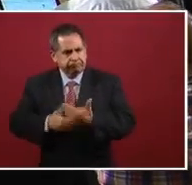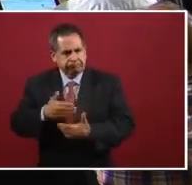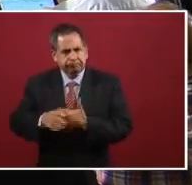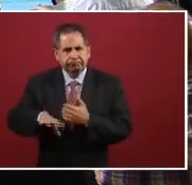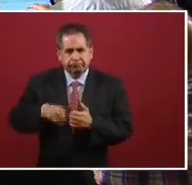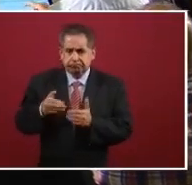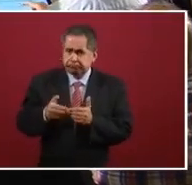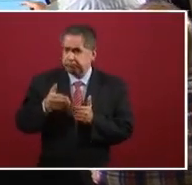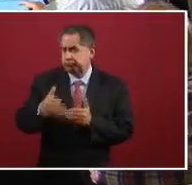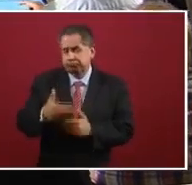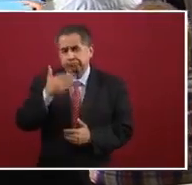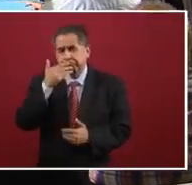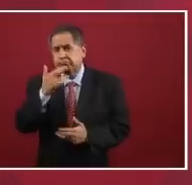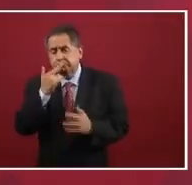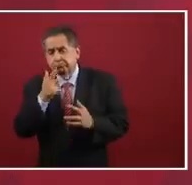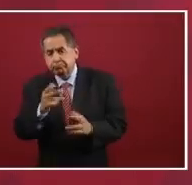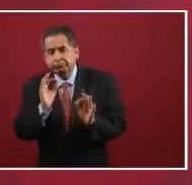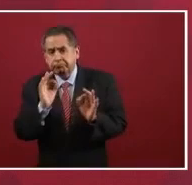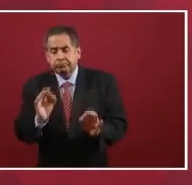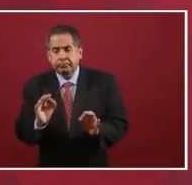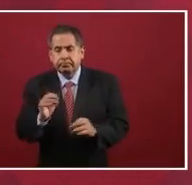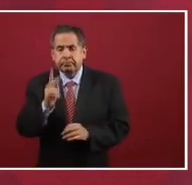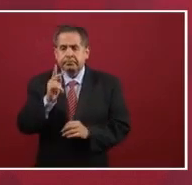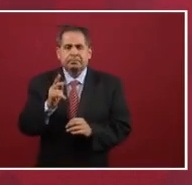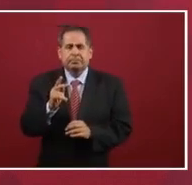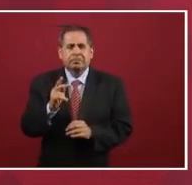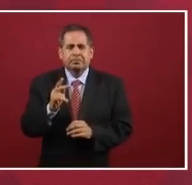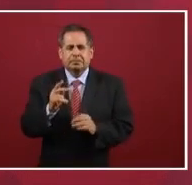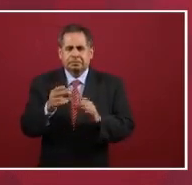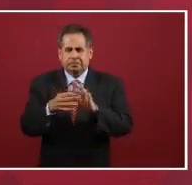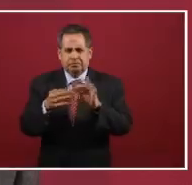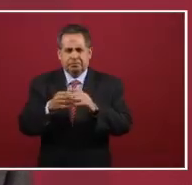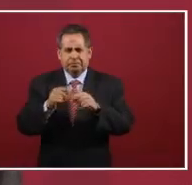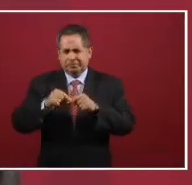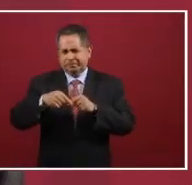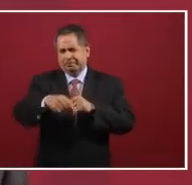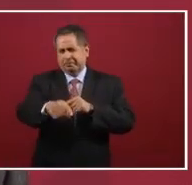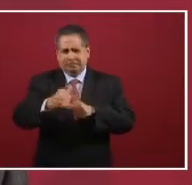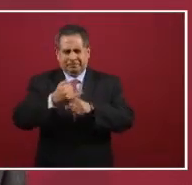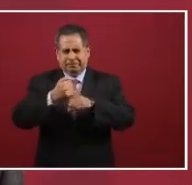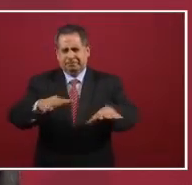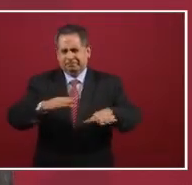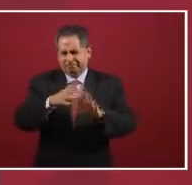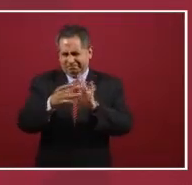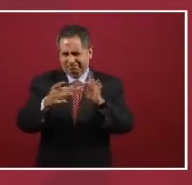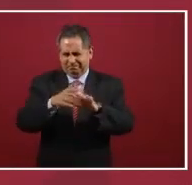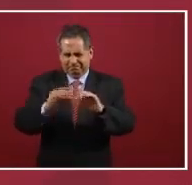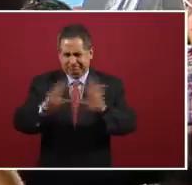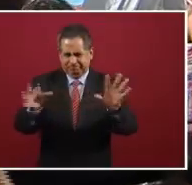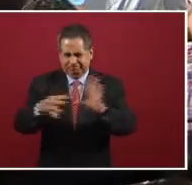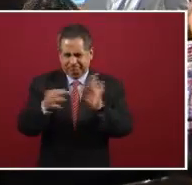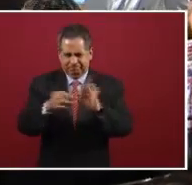avances significativos. Pero ya no nos tardamos mucho en darles información sobre eso más detallada, ¿no?